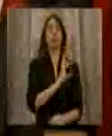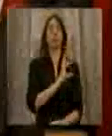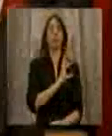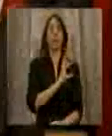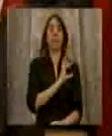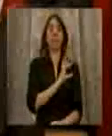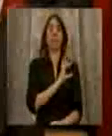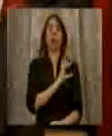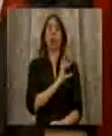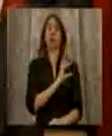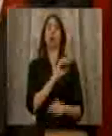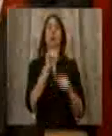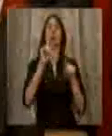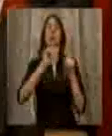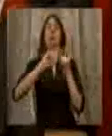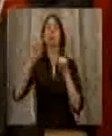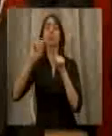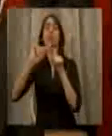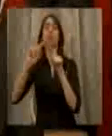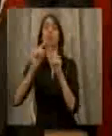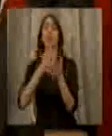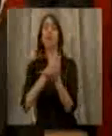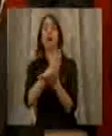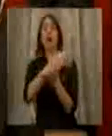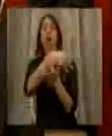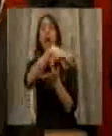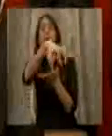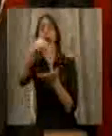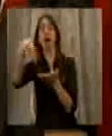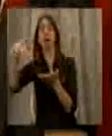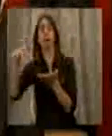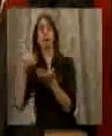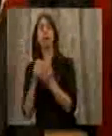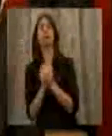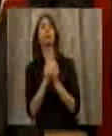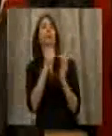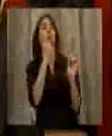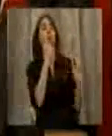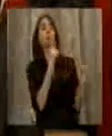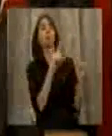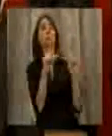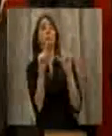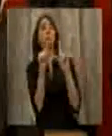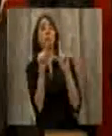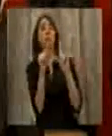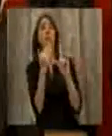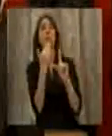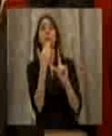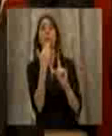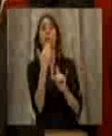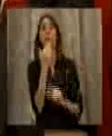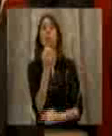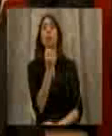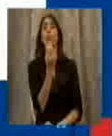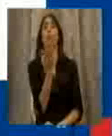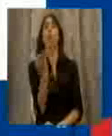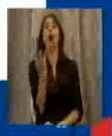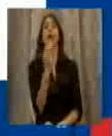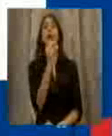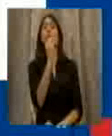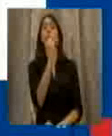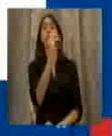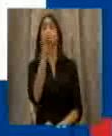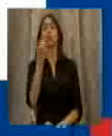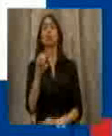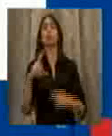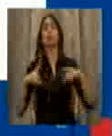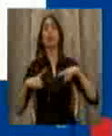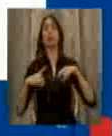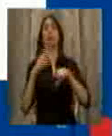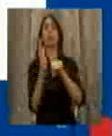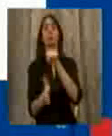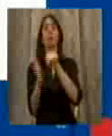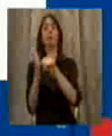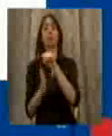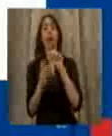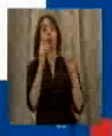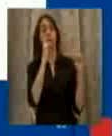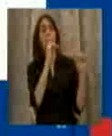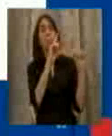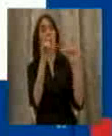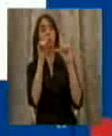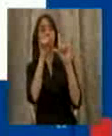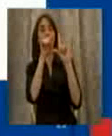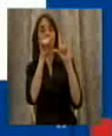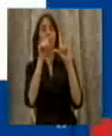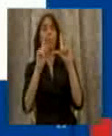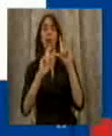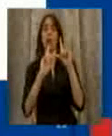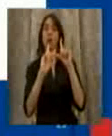los más diversos ámbitos. Se refleja también en el tema de la tasa de desempleo. Ustedes ven cómo